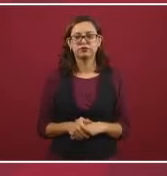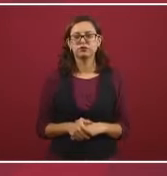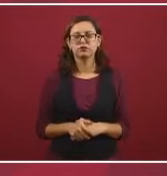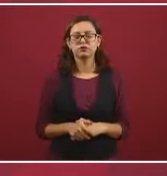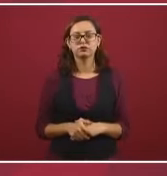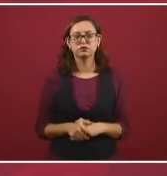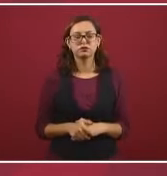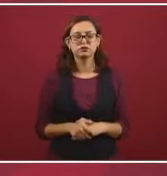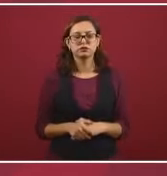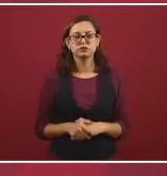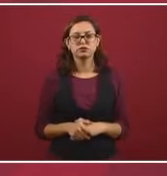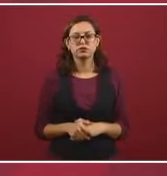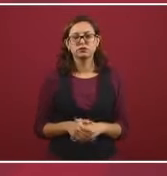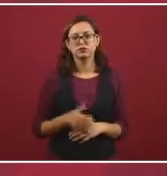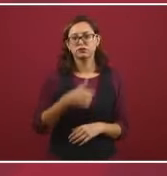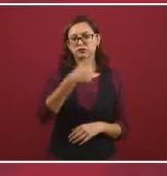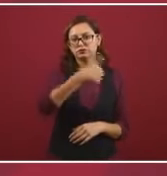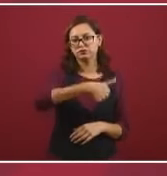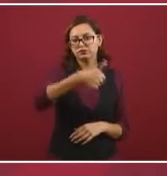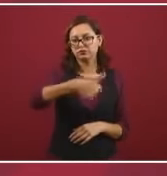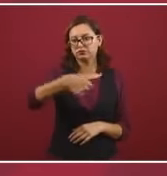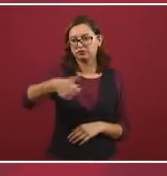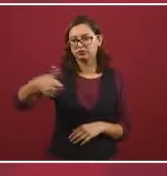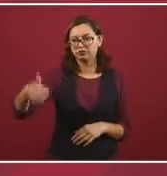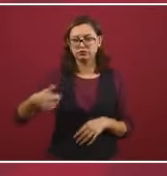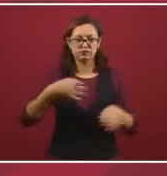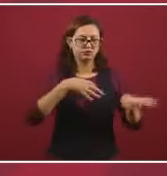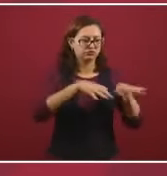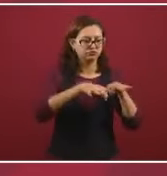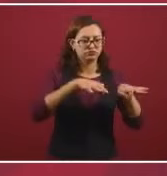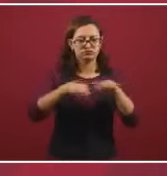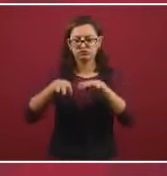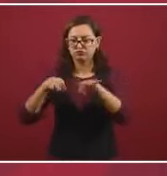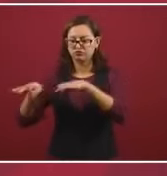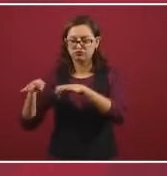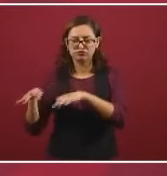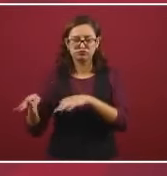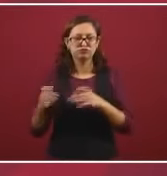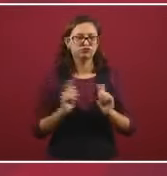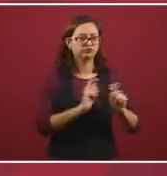cada quien está llevando a cabo.